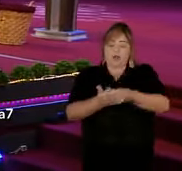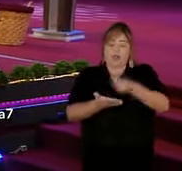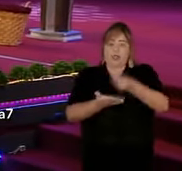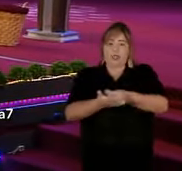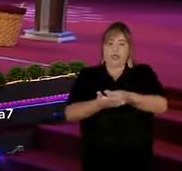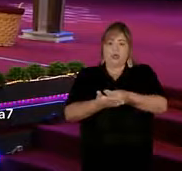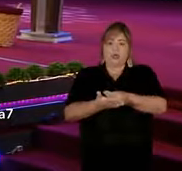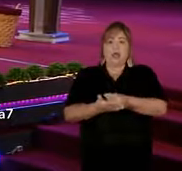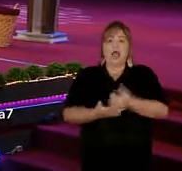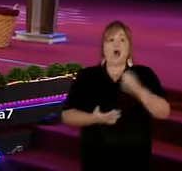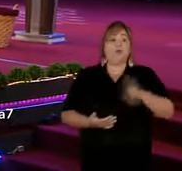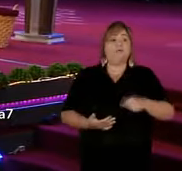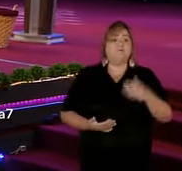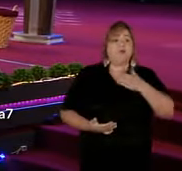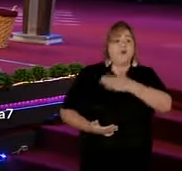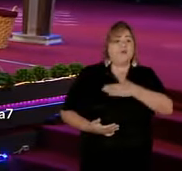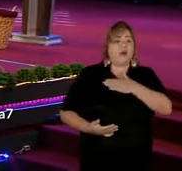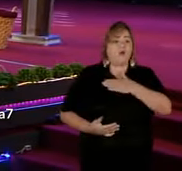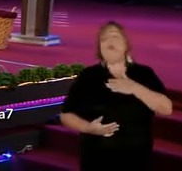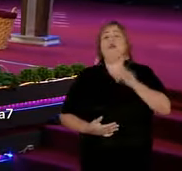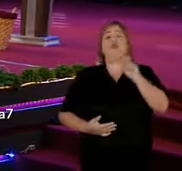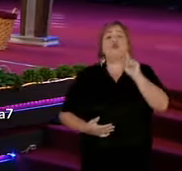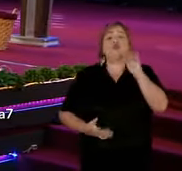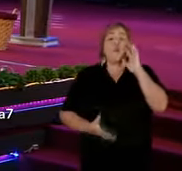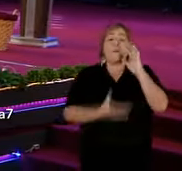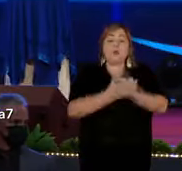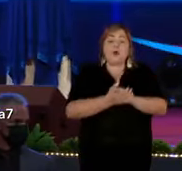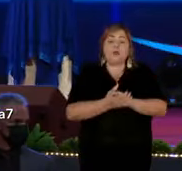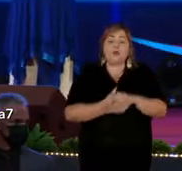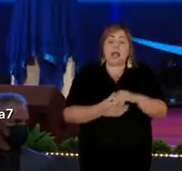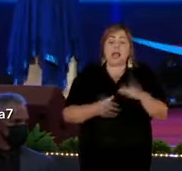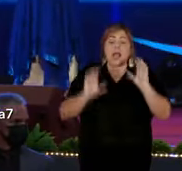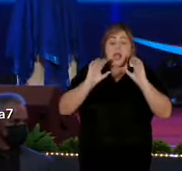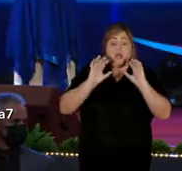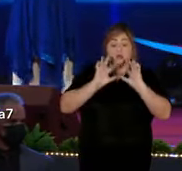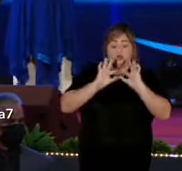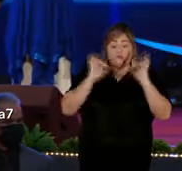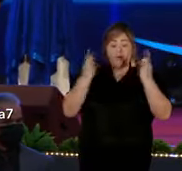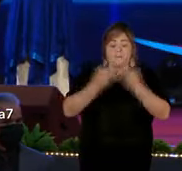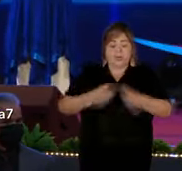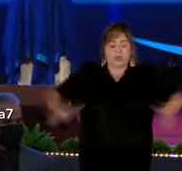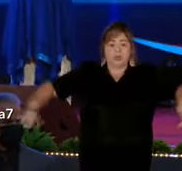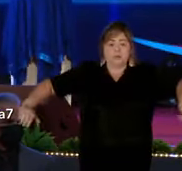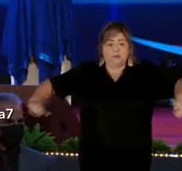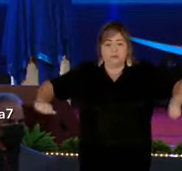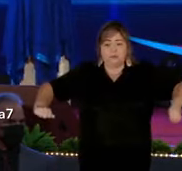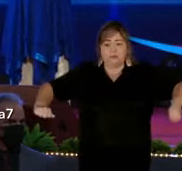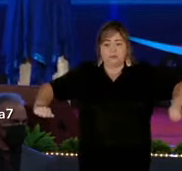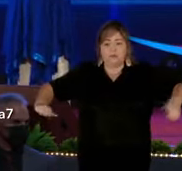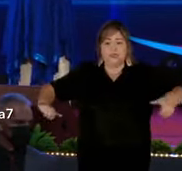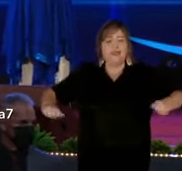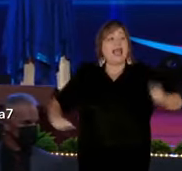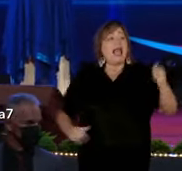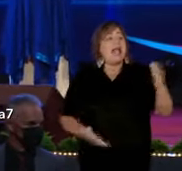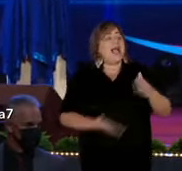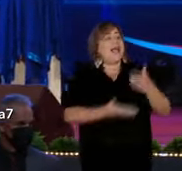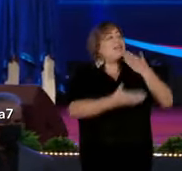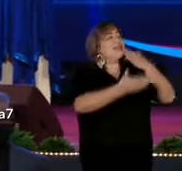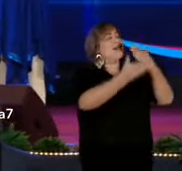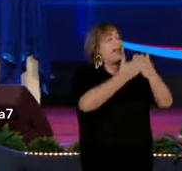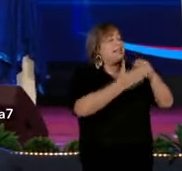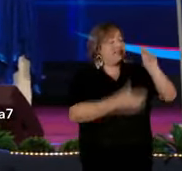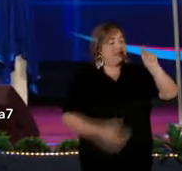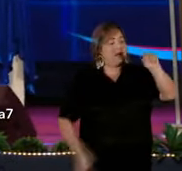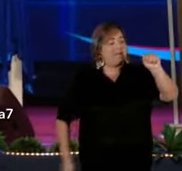Toma de la mano a tu esposa, a tus hijos. Gracias, Maritere, por esa enseñanza tan